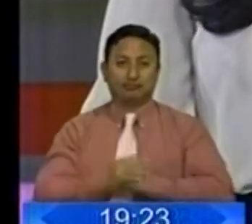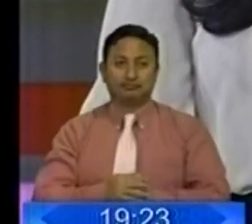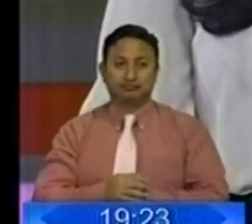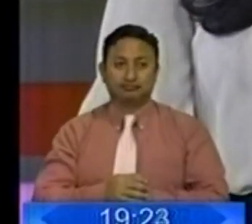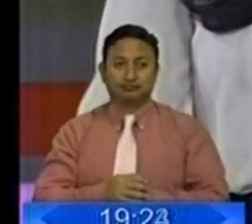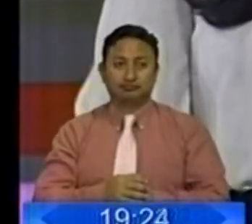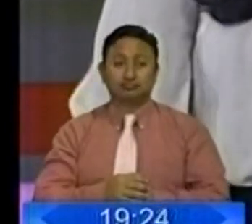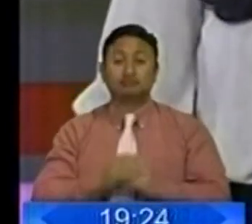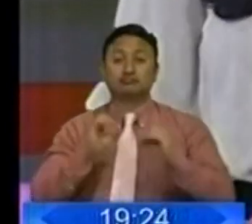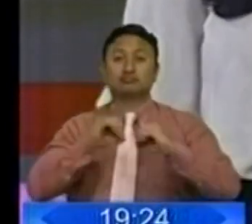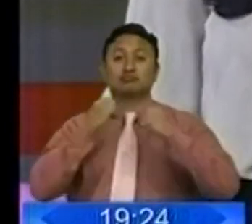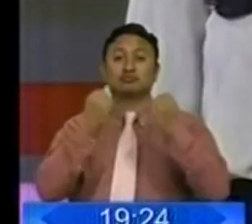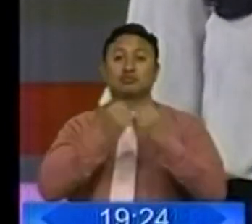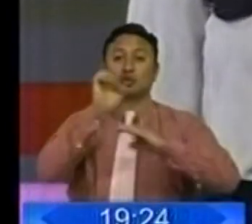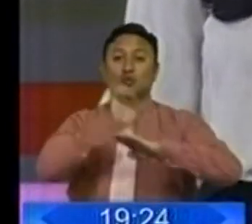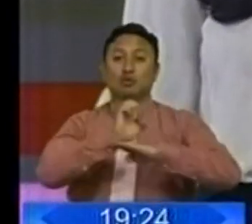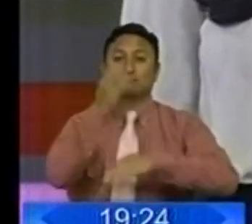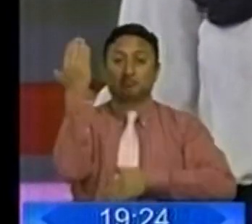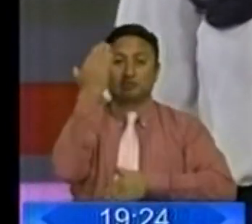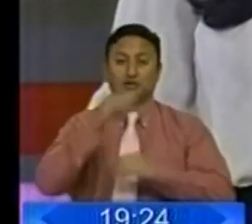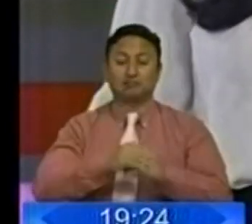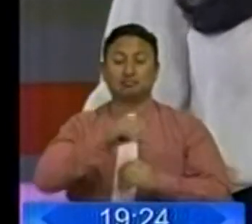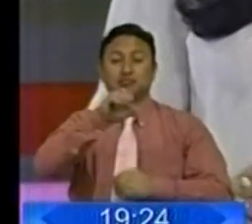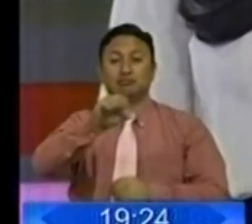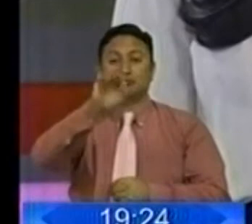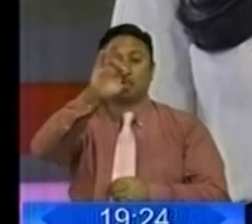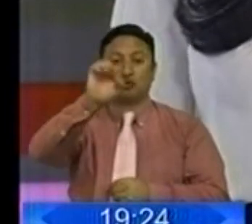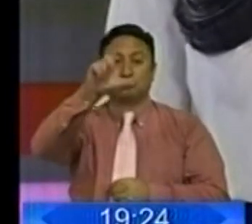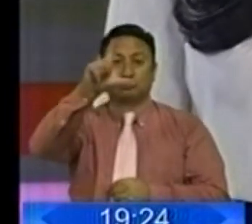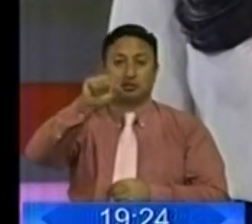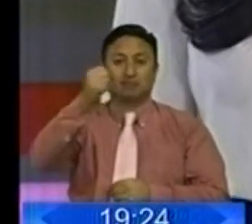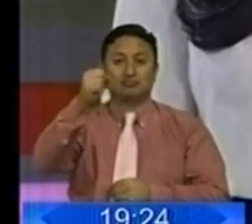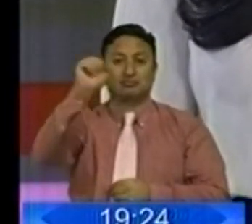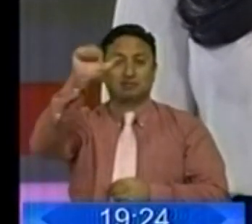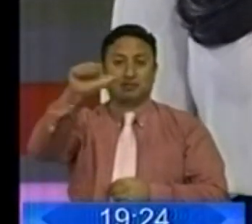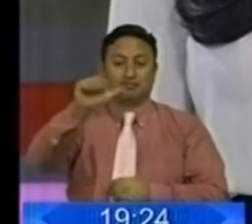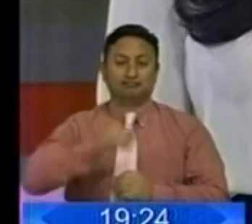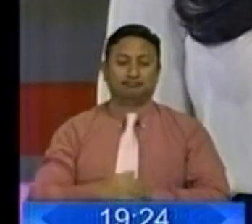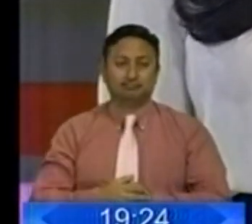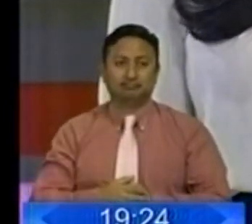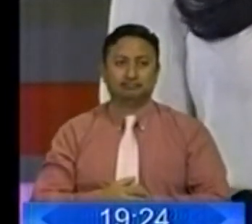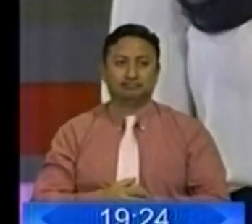Organización Ecuatoriana de Televisión, Ortel S.A. Televicentro.